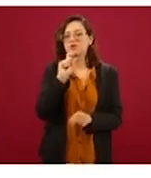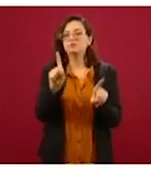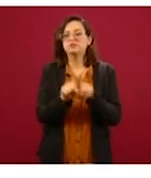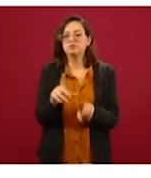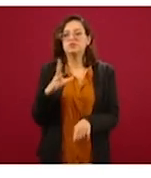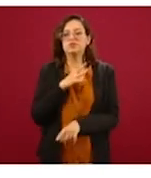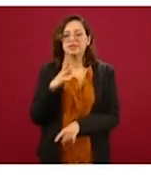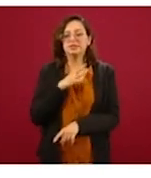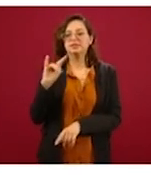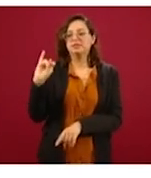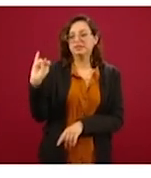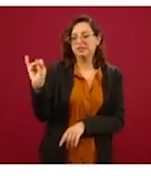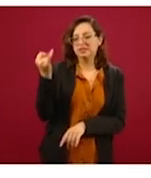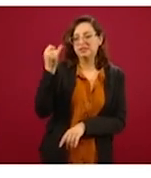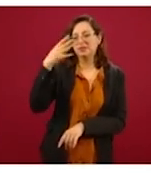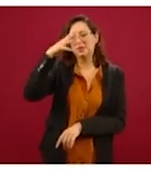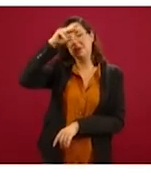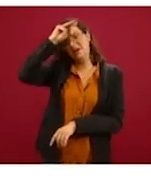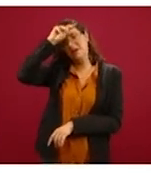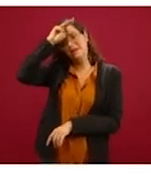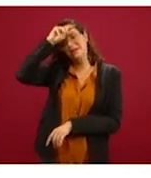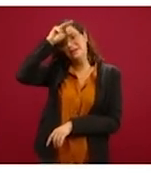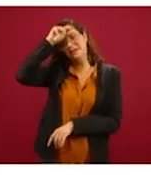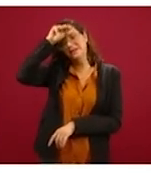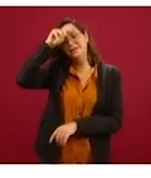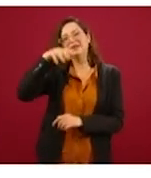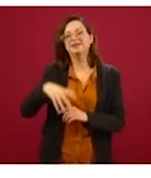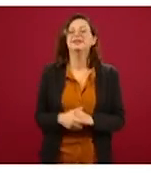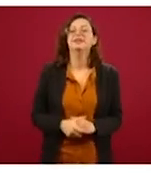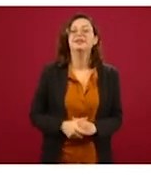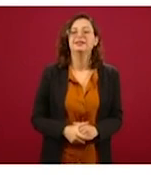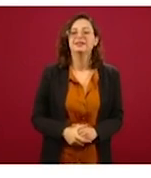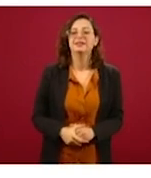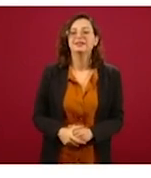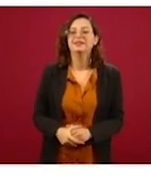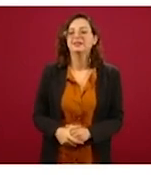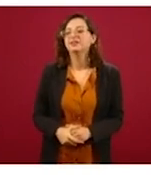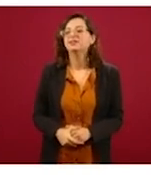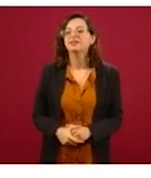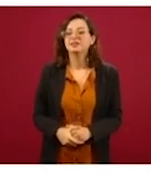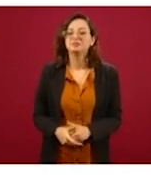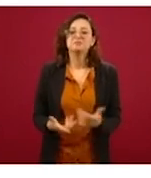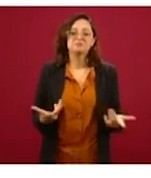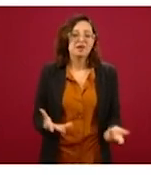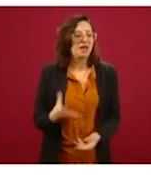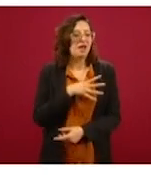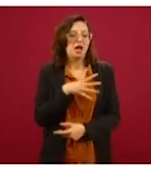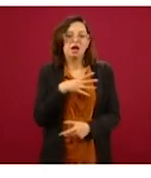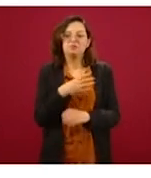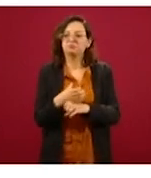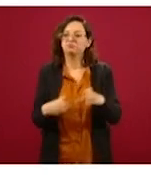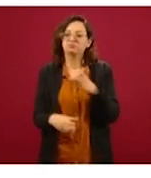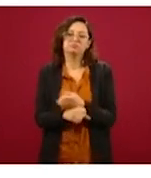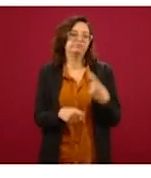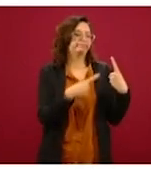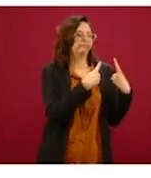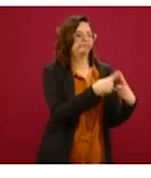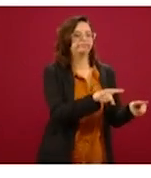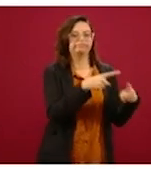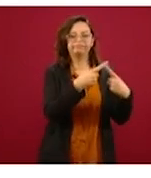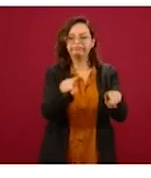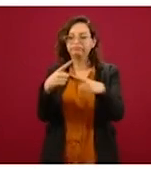Tijuana y en Monterrey. En total, pues bueno, es una subasta de nueva diversa, versátil, básicamente que